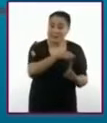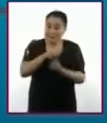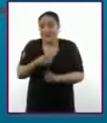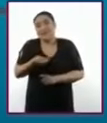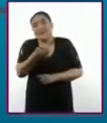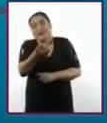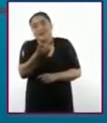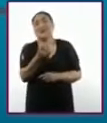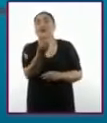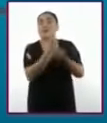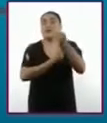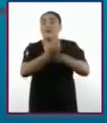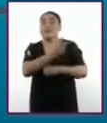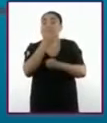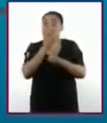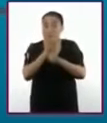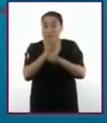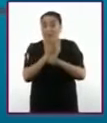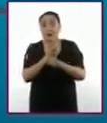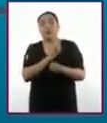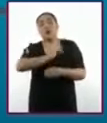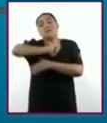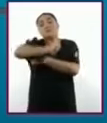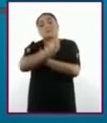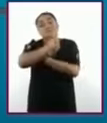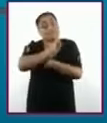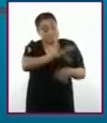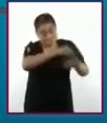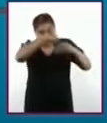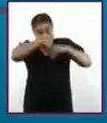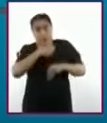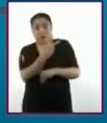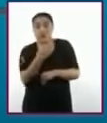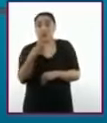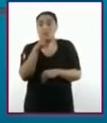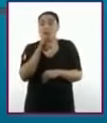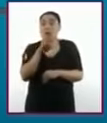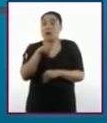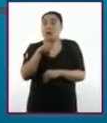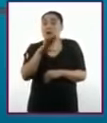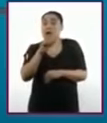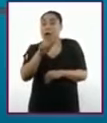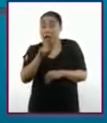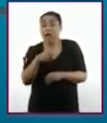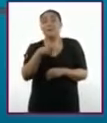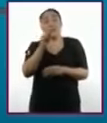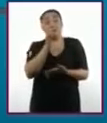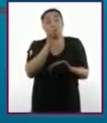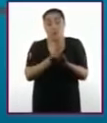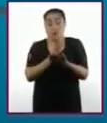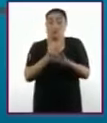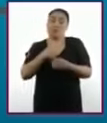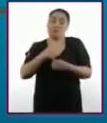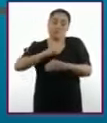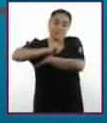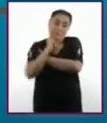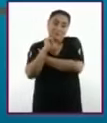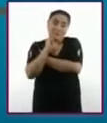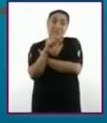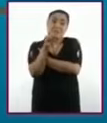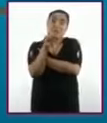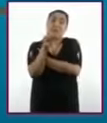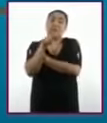secundarios obtendrán y almacenarán 200 kilocalorías, pero únicamente aportarán a sus depredadores 20 kilocalorías